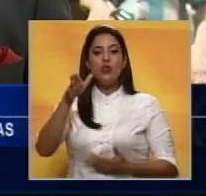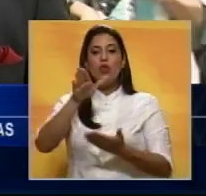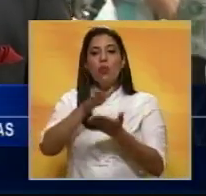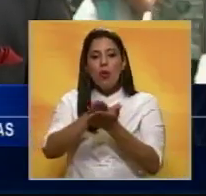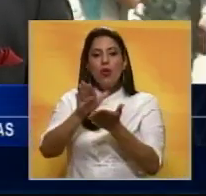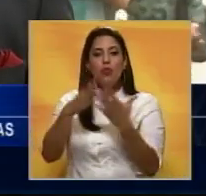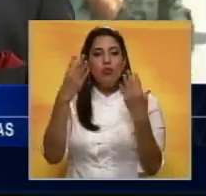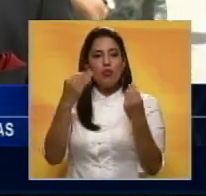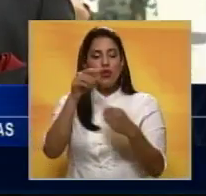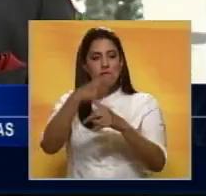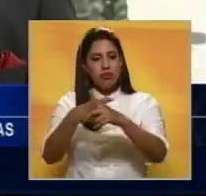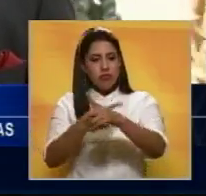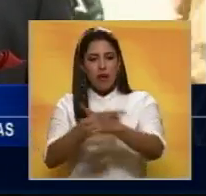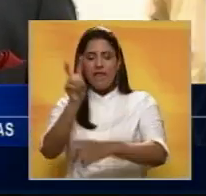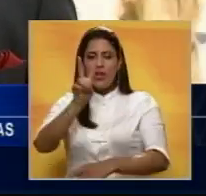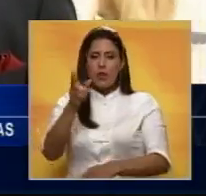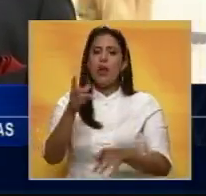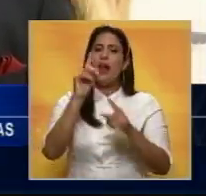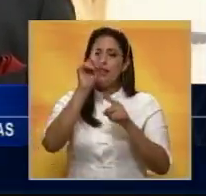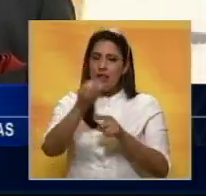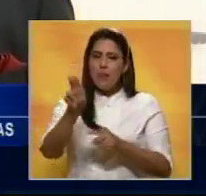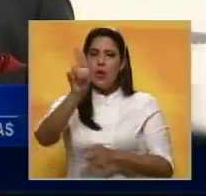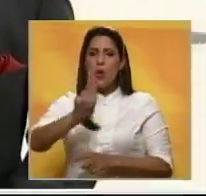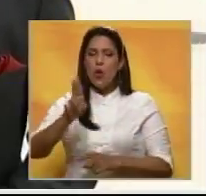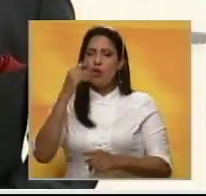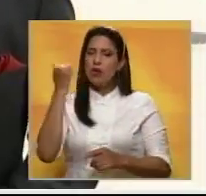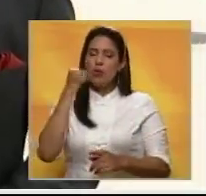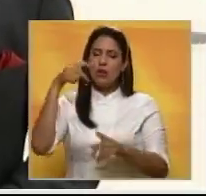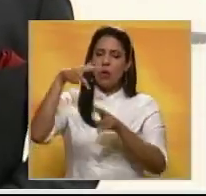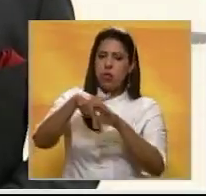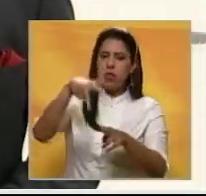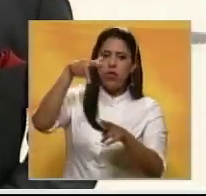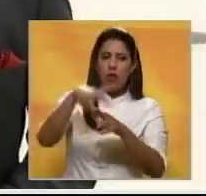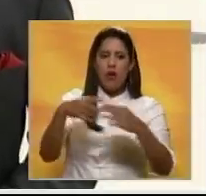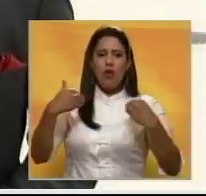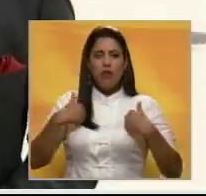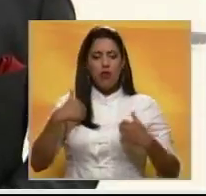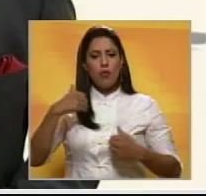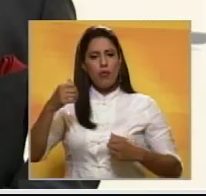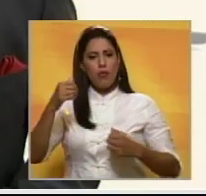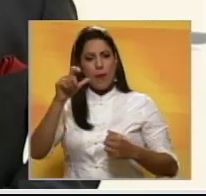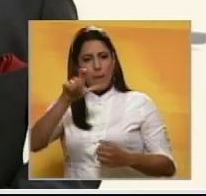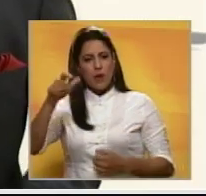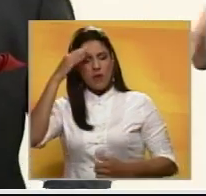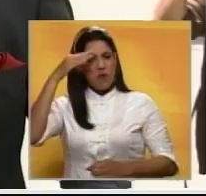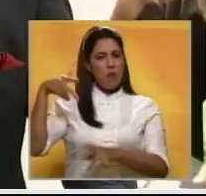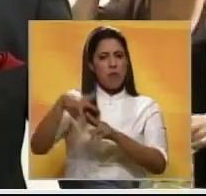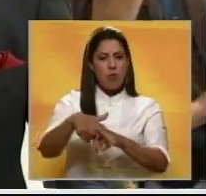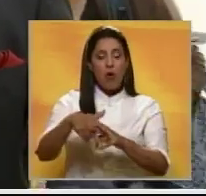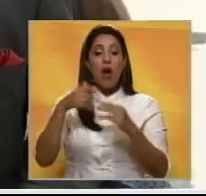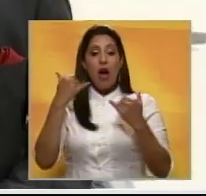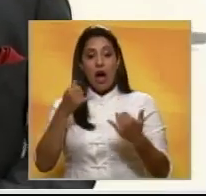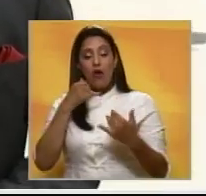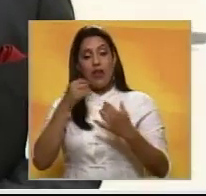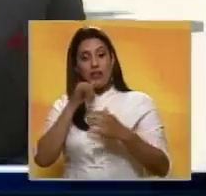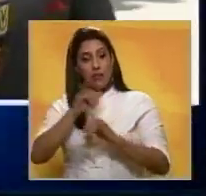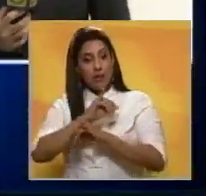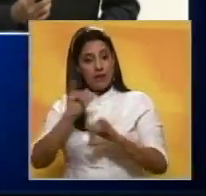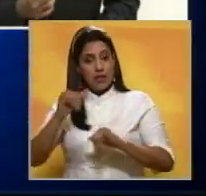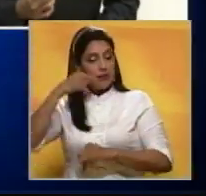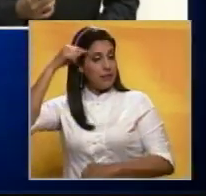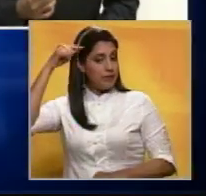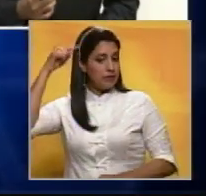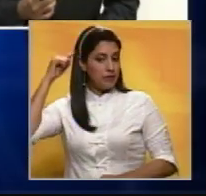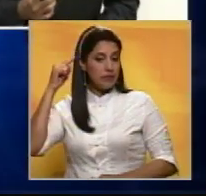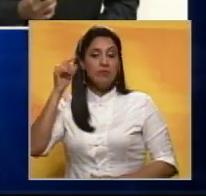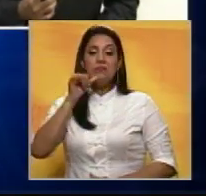últimas manifestaciones de calle, así como el uso excesivo de la fuerza de los cuerpos de seguridad. En la información que tenemos hasta ahora,